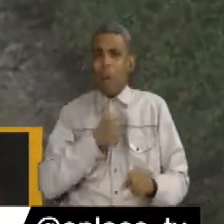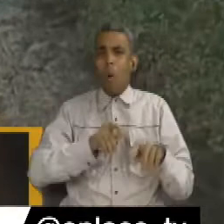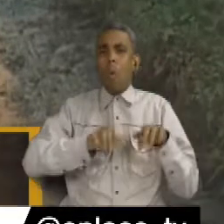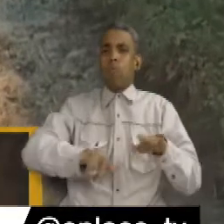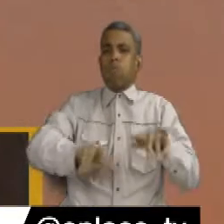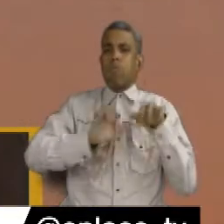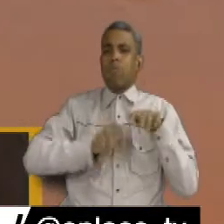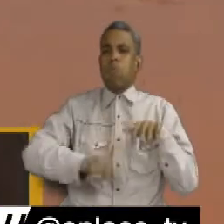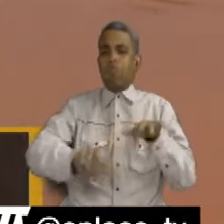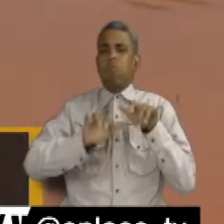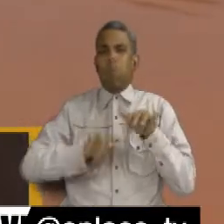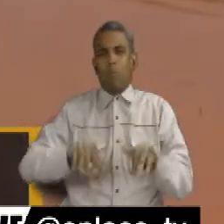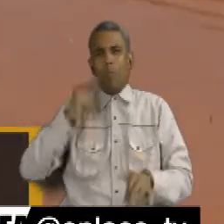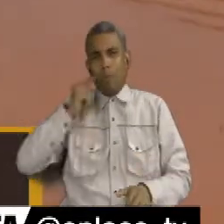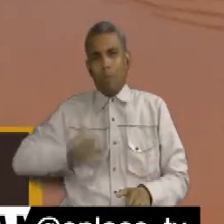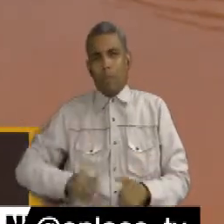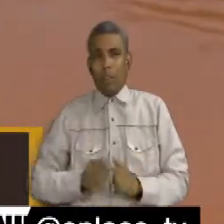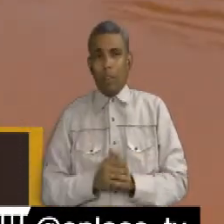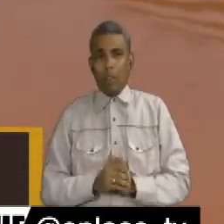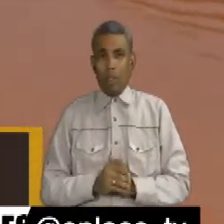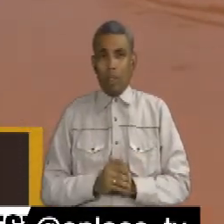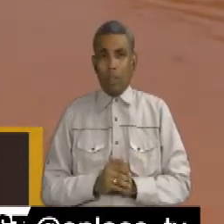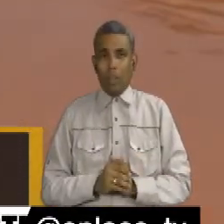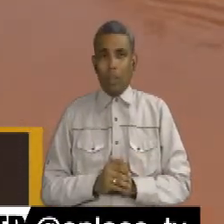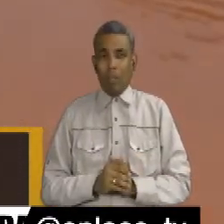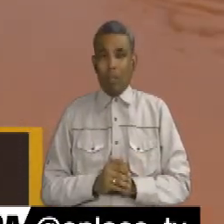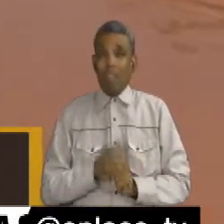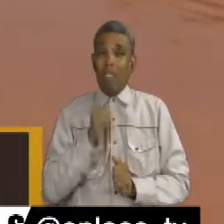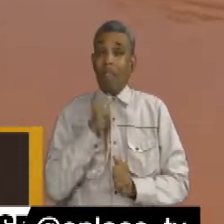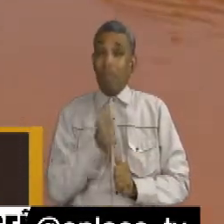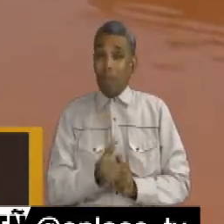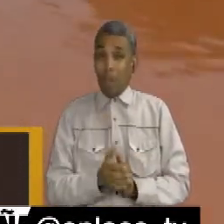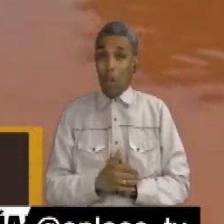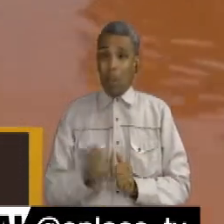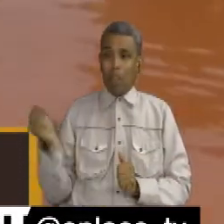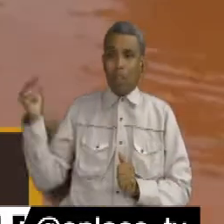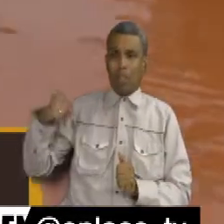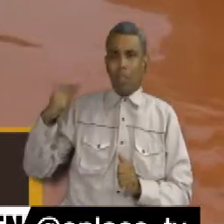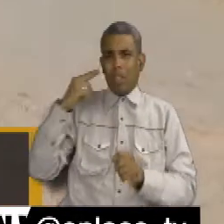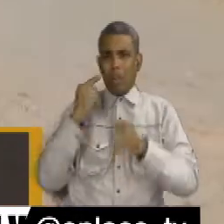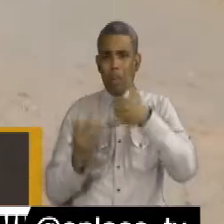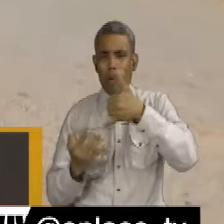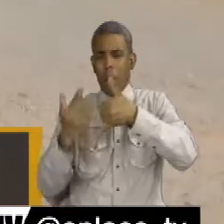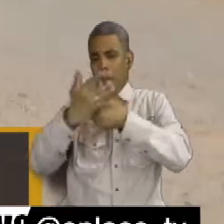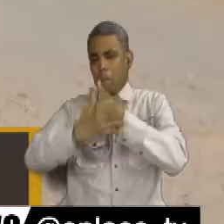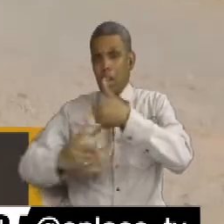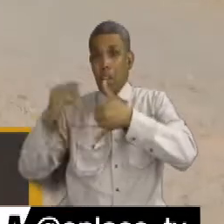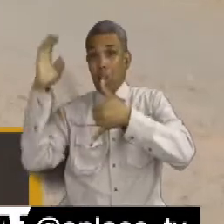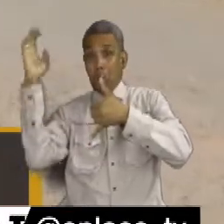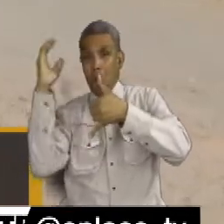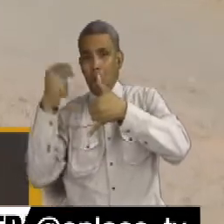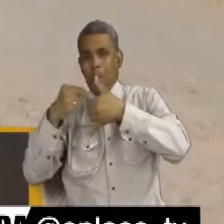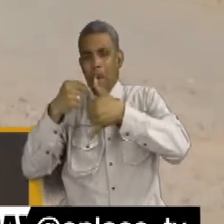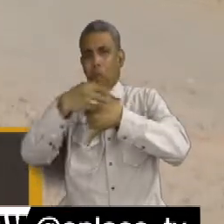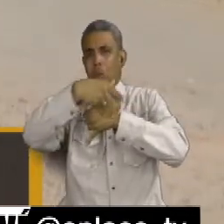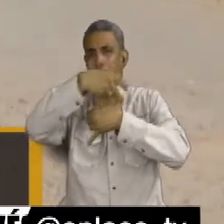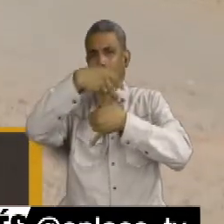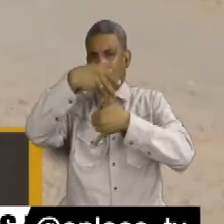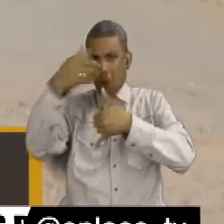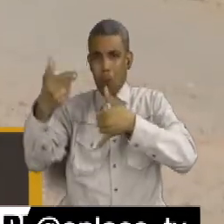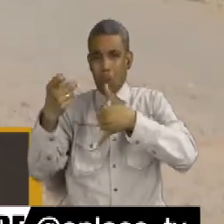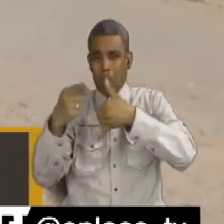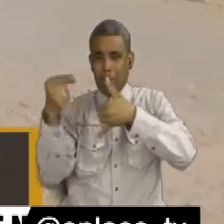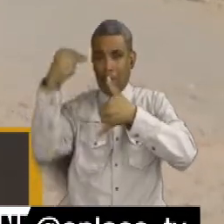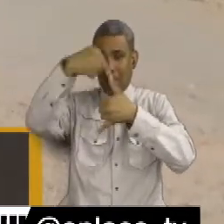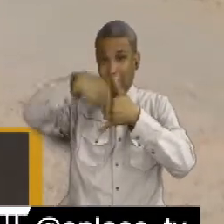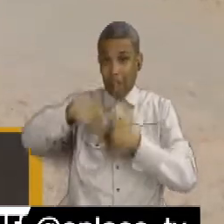única arteria que tienen los conductores de tractomula de acceso a la ciudad. La situación que está viviendo en este momento es el total abandono al que ha estado sometido la vía en